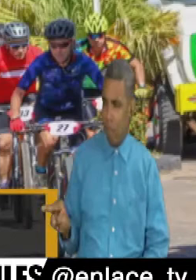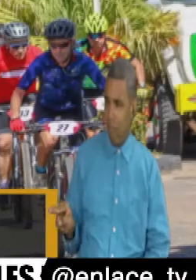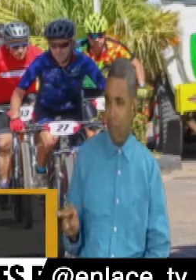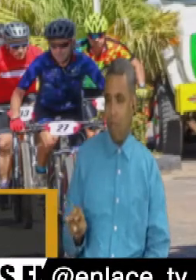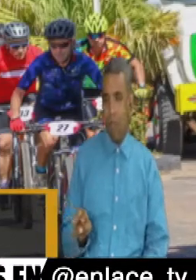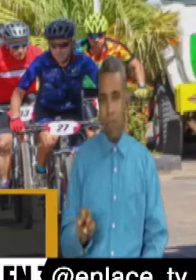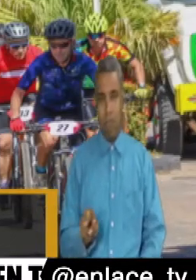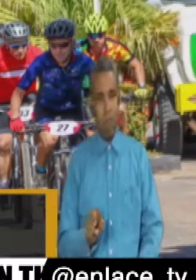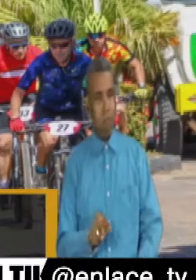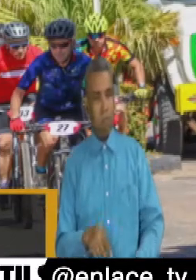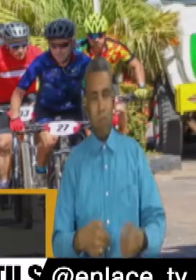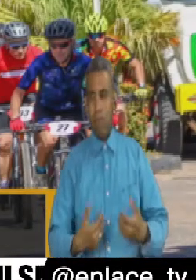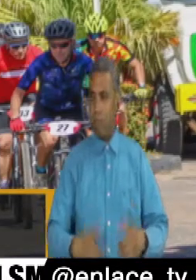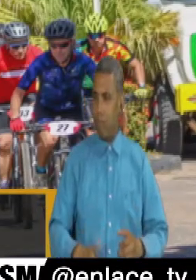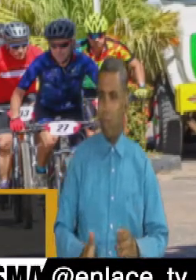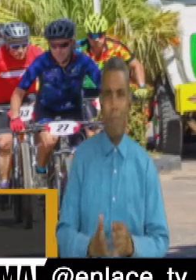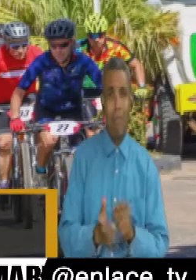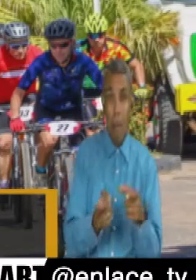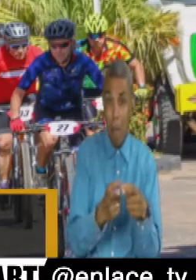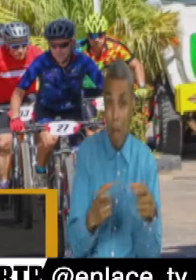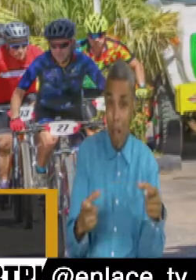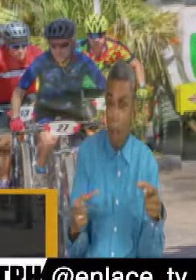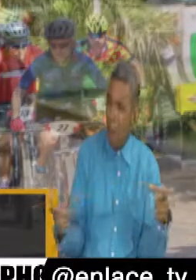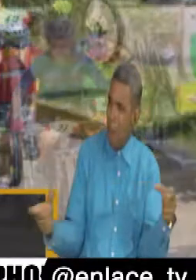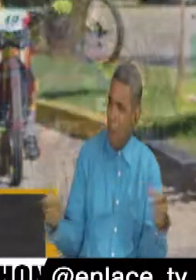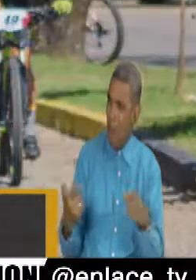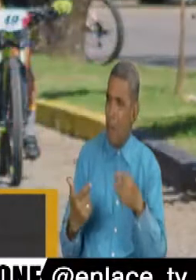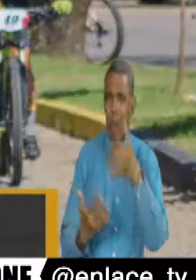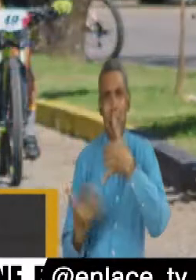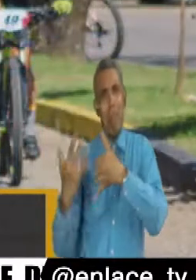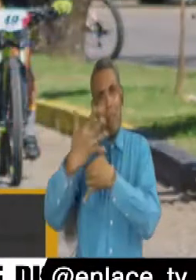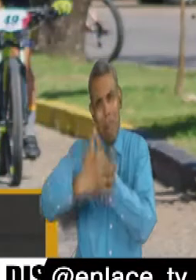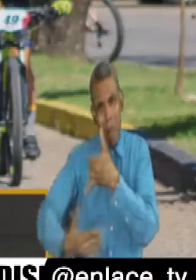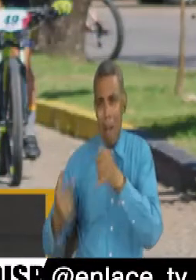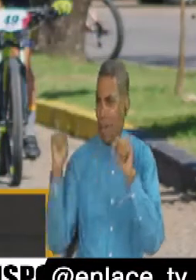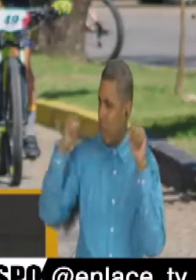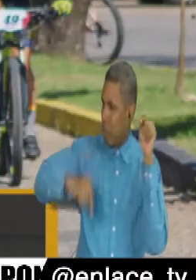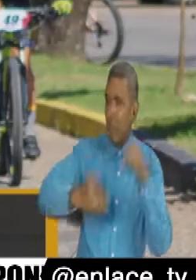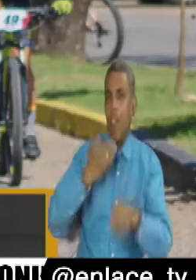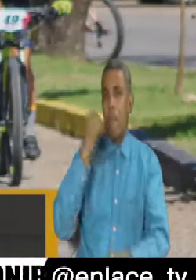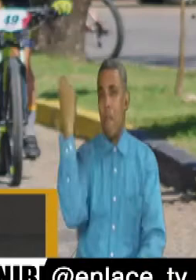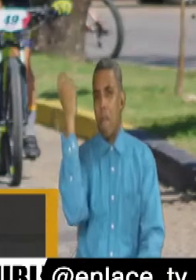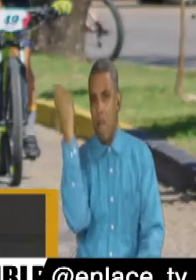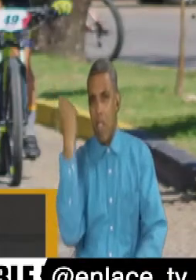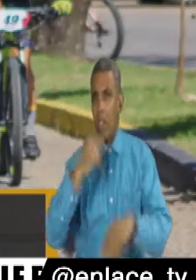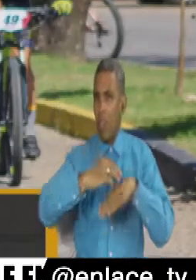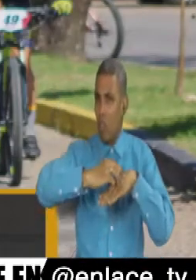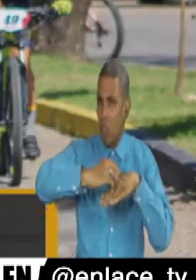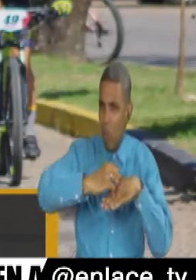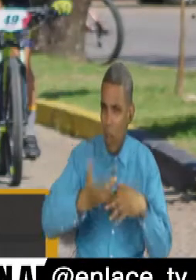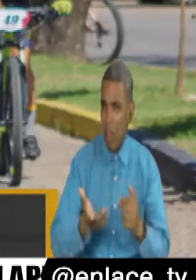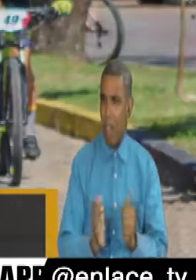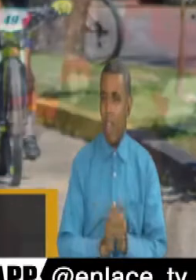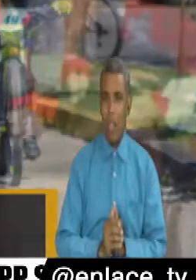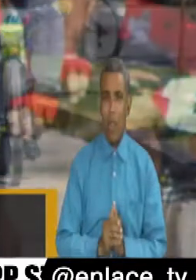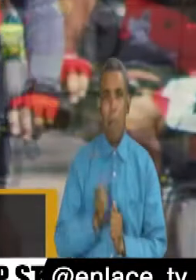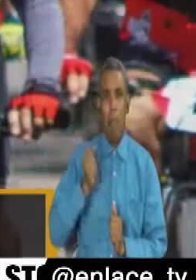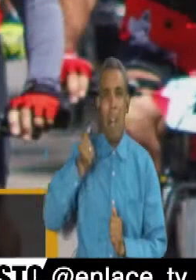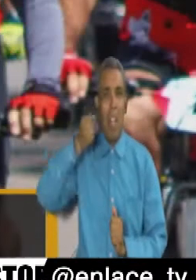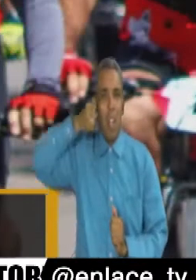de los locales sino también de todos los visitantes. Tener participación desde el Meta, Tolima, Norte de